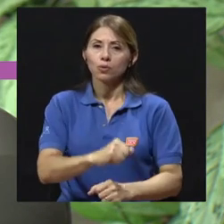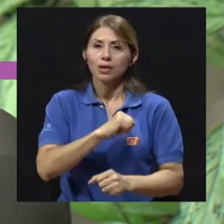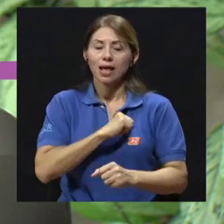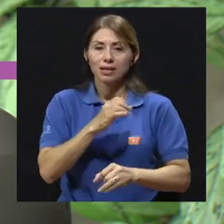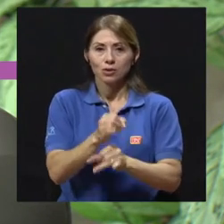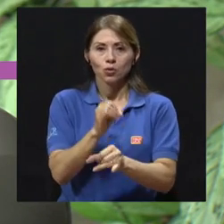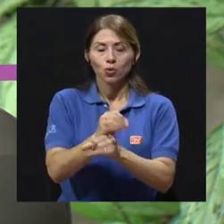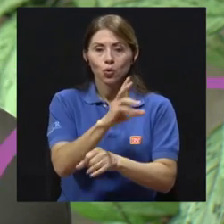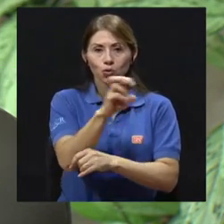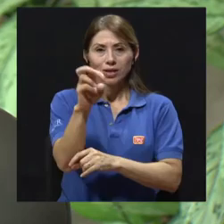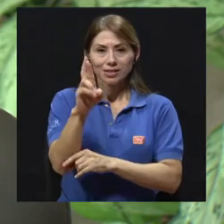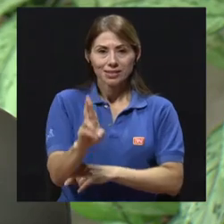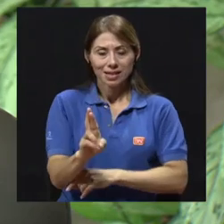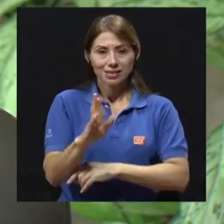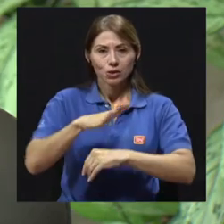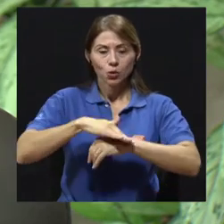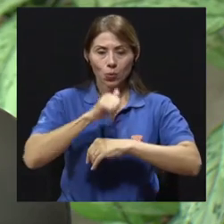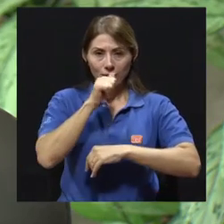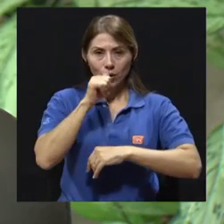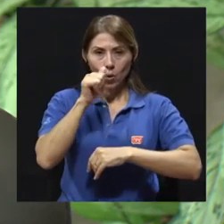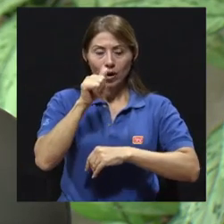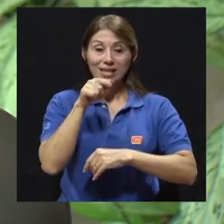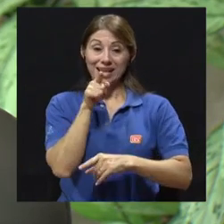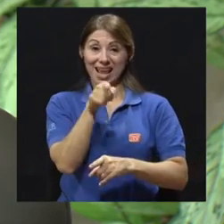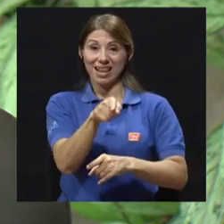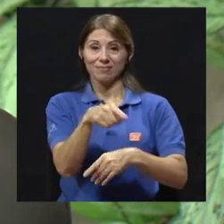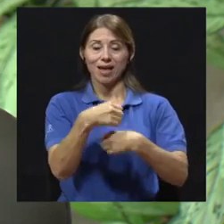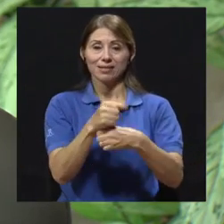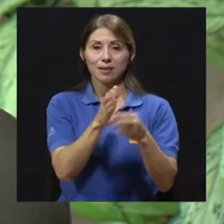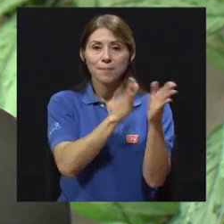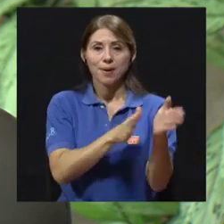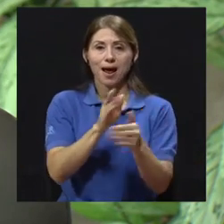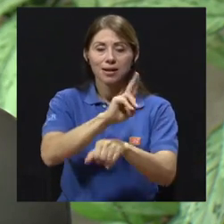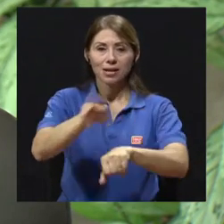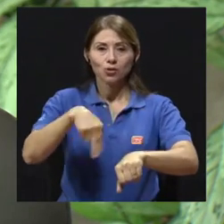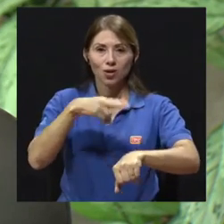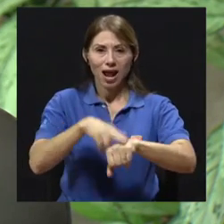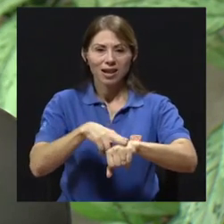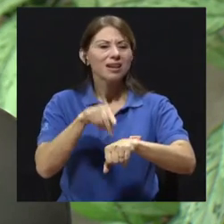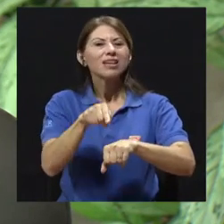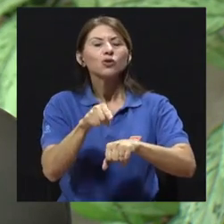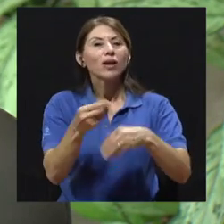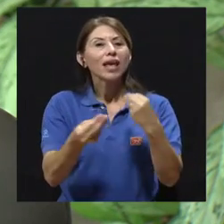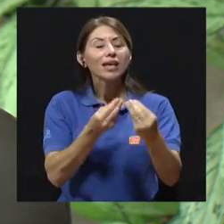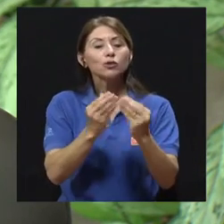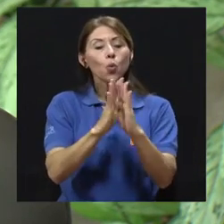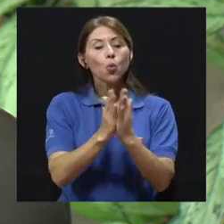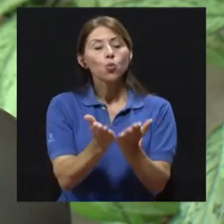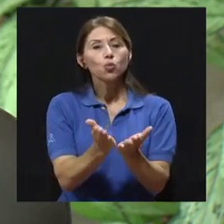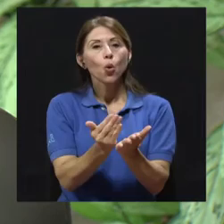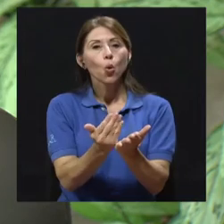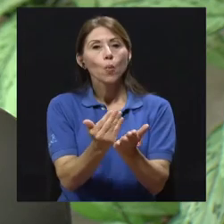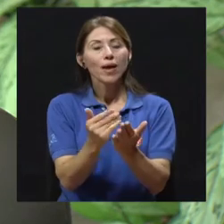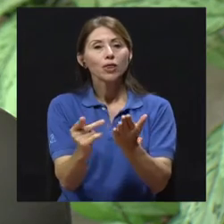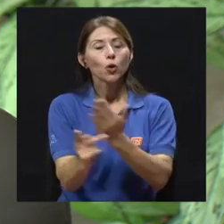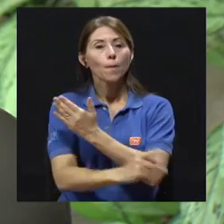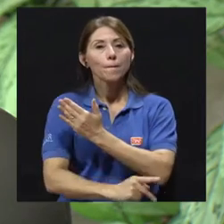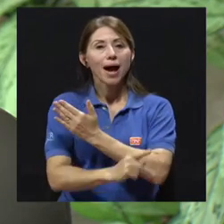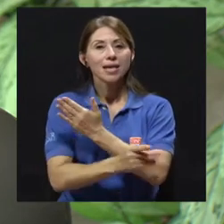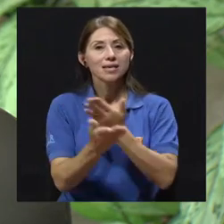Drogas a diseñar el Plan Nacional sobre Drogas. El Plan Nacional es un documento país. ¿Y por